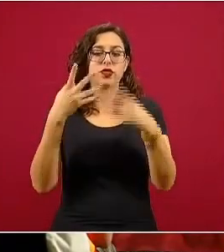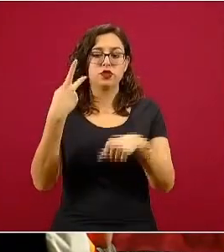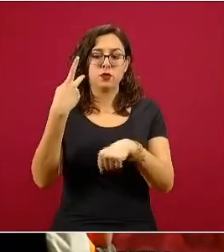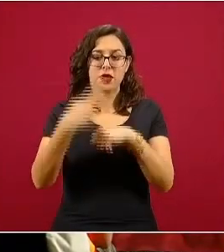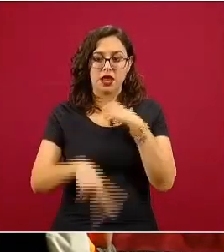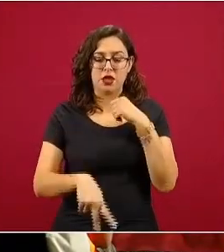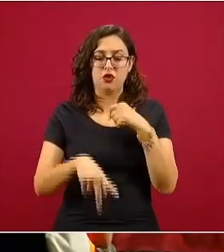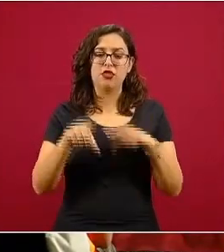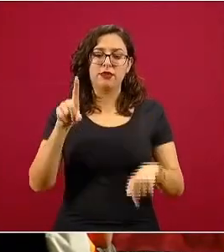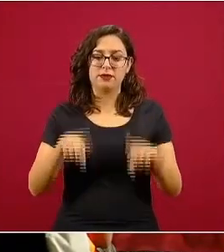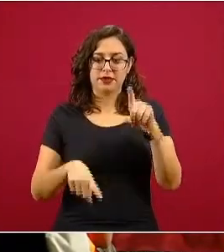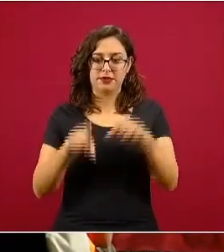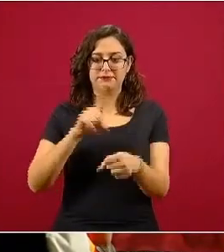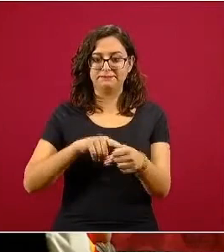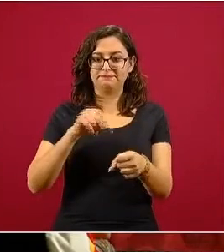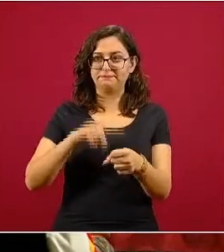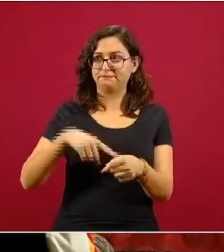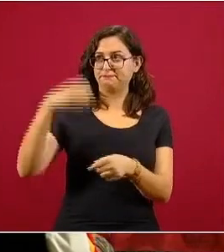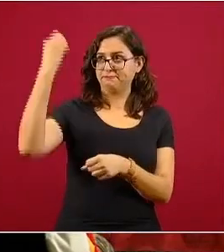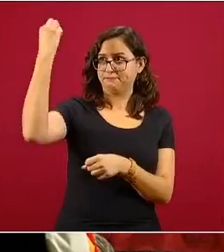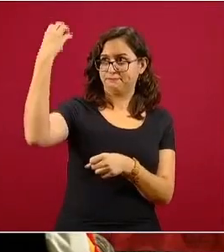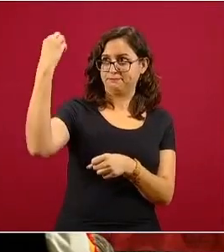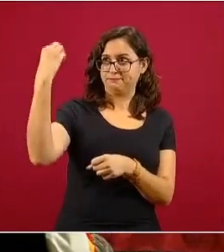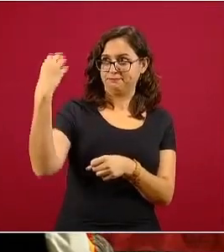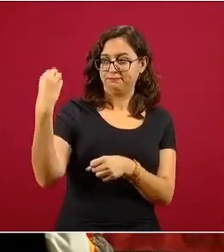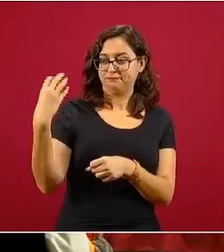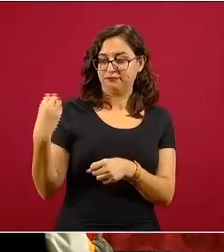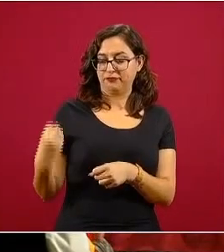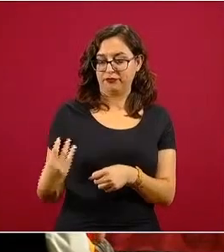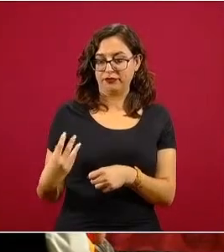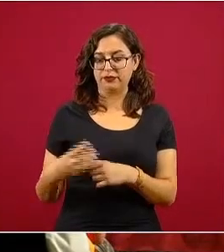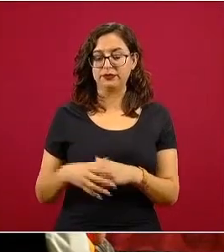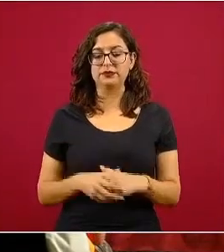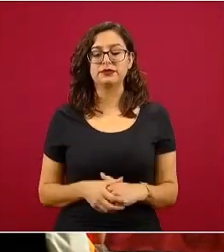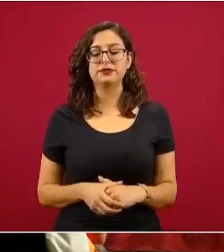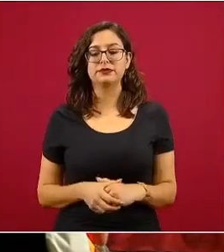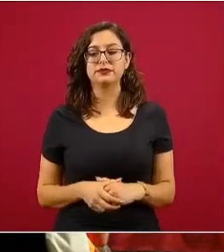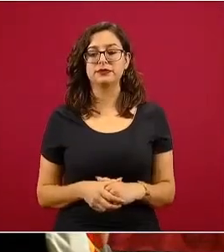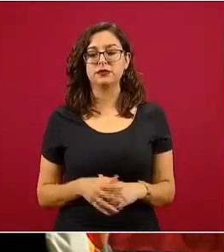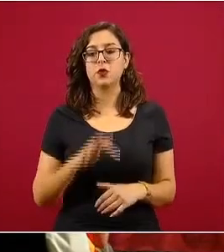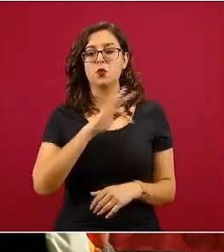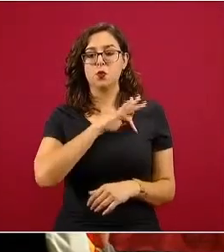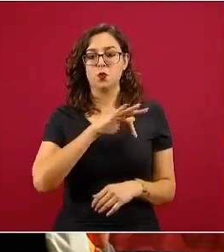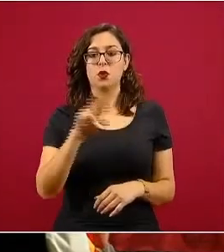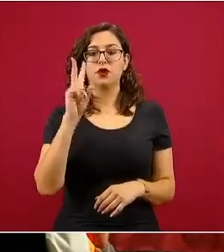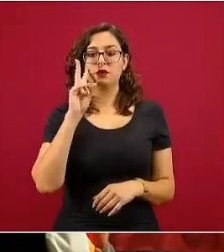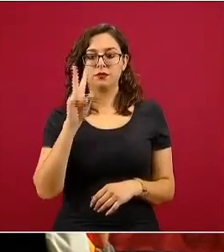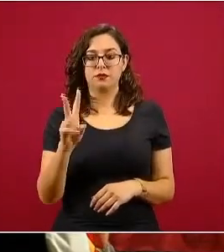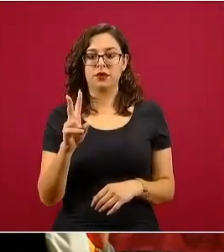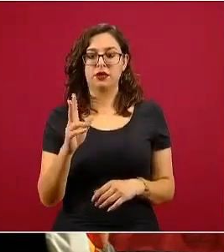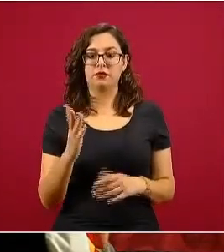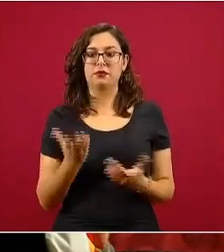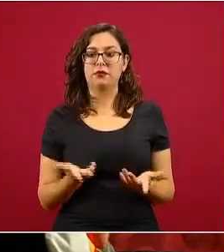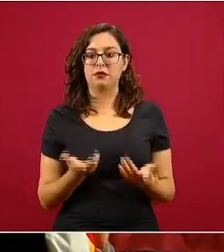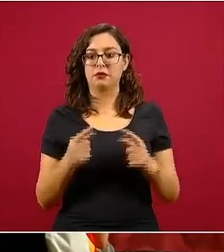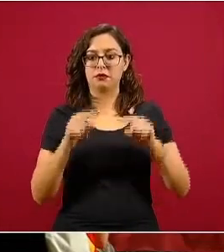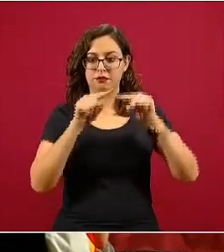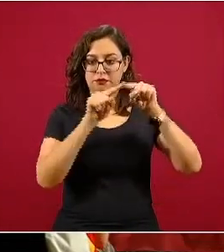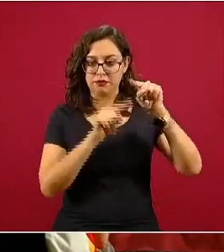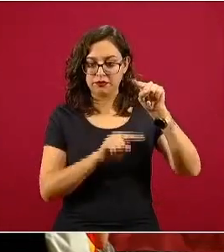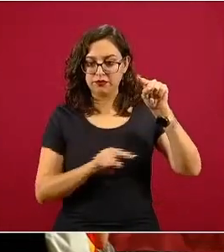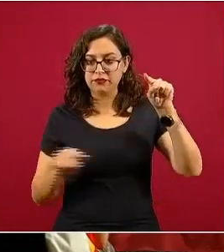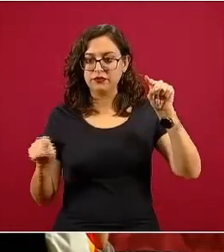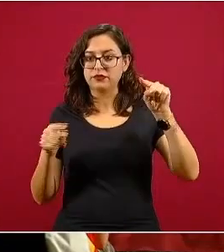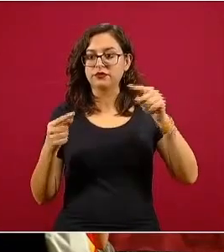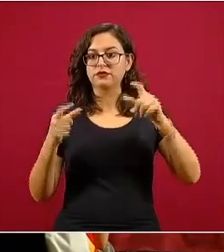semáforo de riesgo COVID en el cual se encuentra la entidad en este momento y la vamos a ver representada al lado derecho debajo de la fase